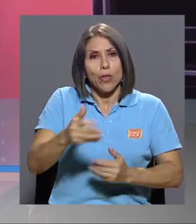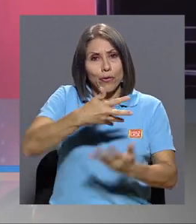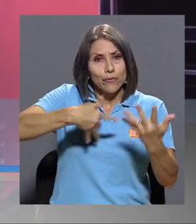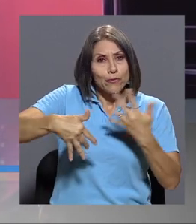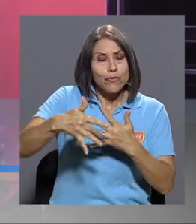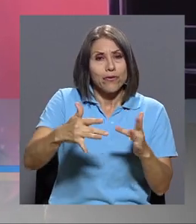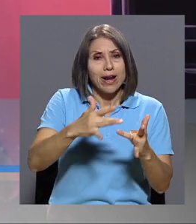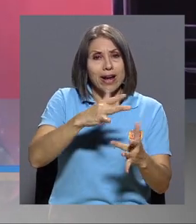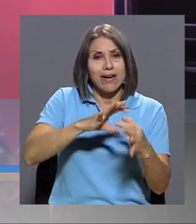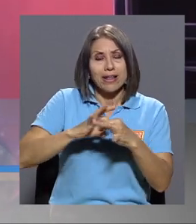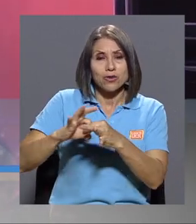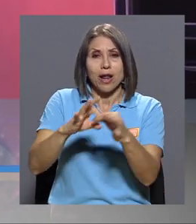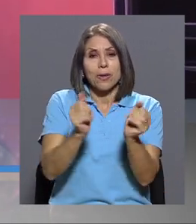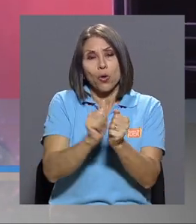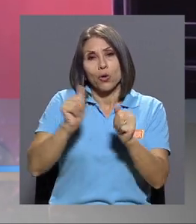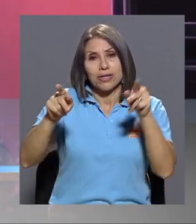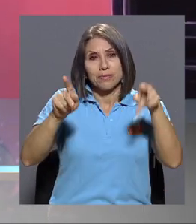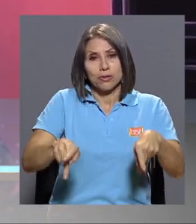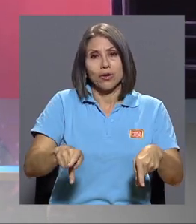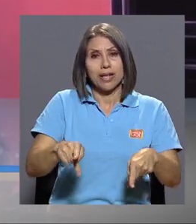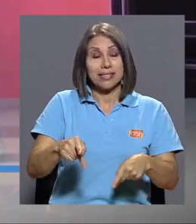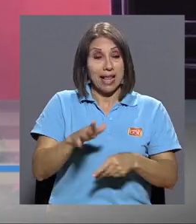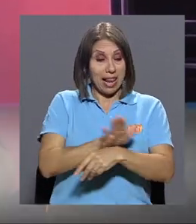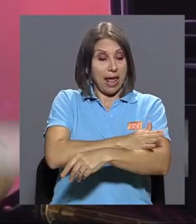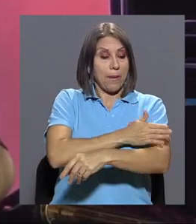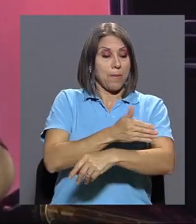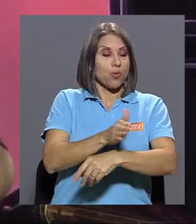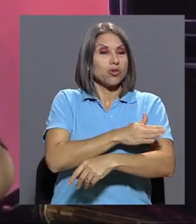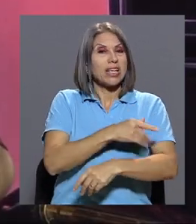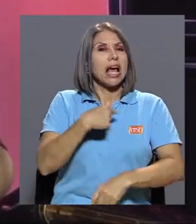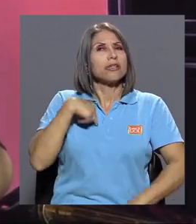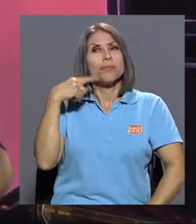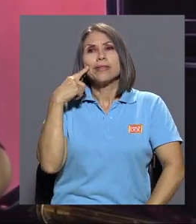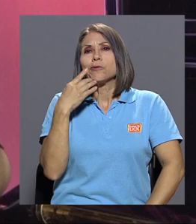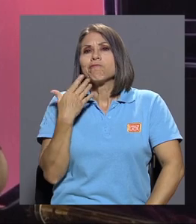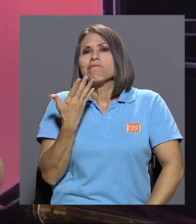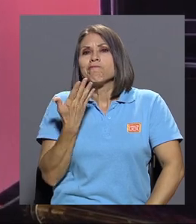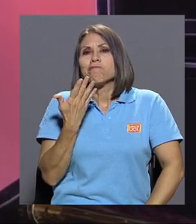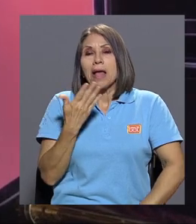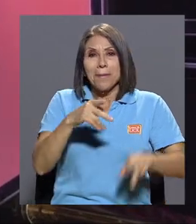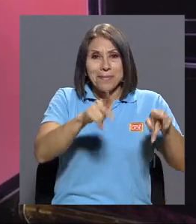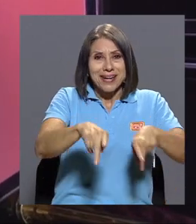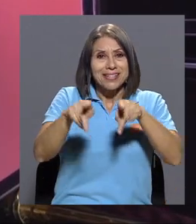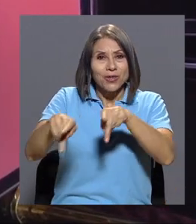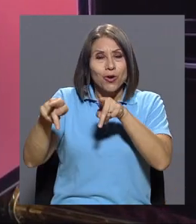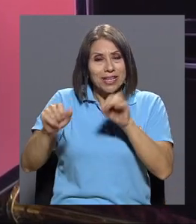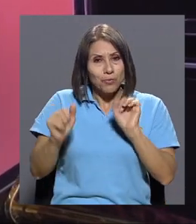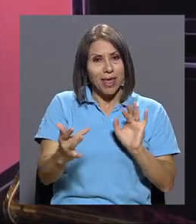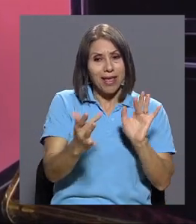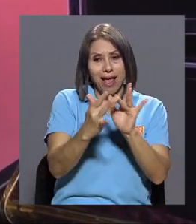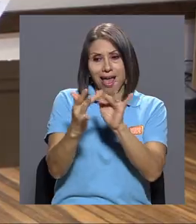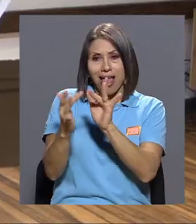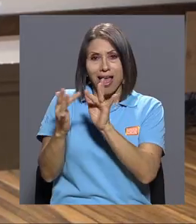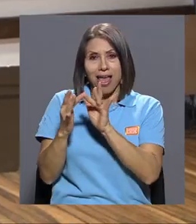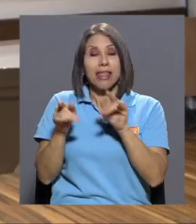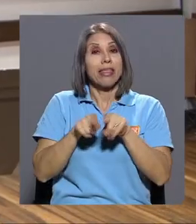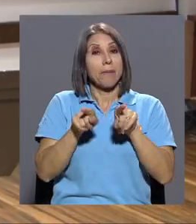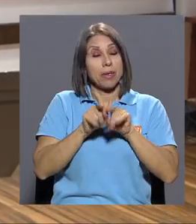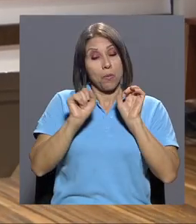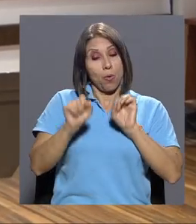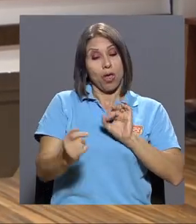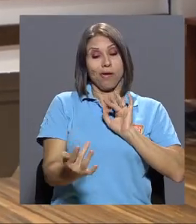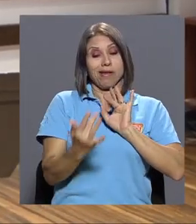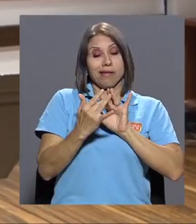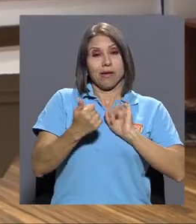entonces para mí la música es un medio de conexión entre entre las personas y es un medio conexión para conmigo mismo